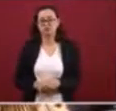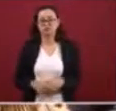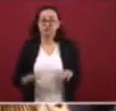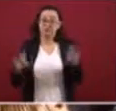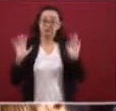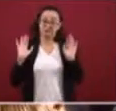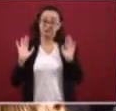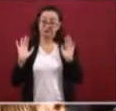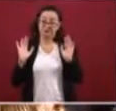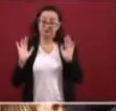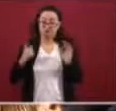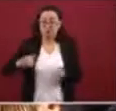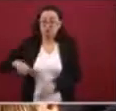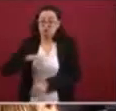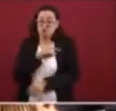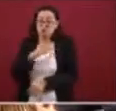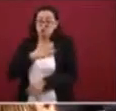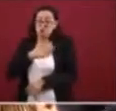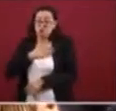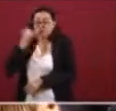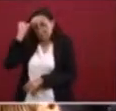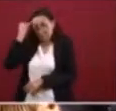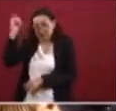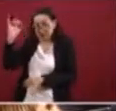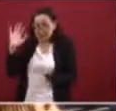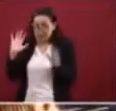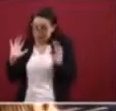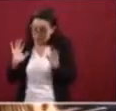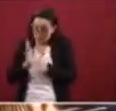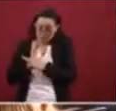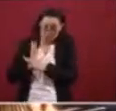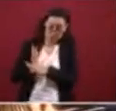Según nosotros, se abusó.